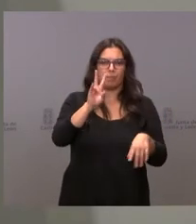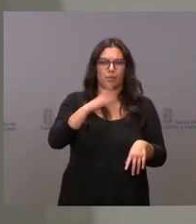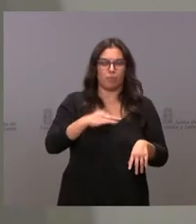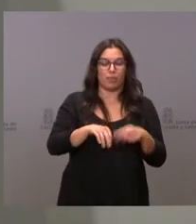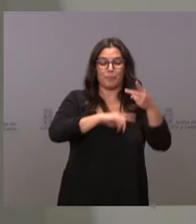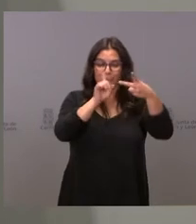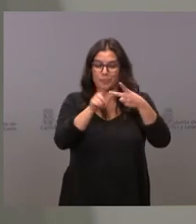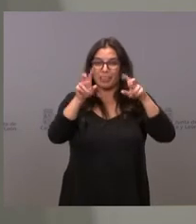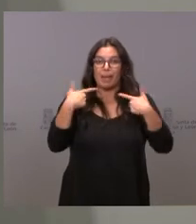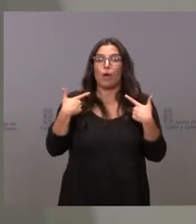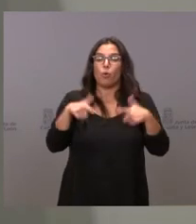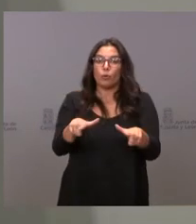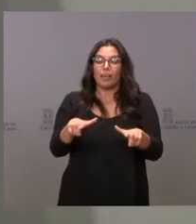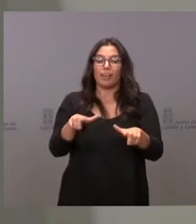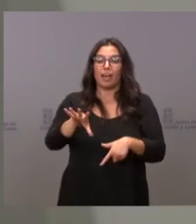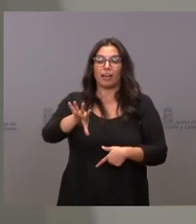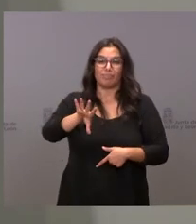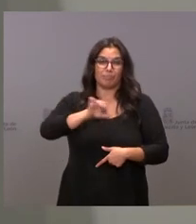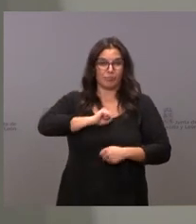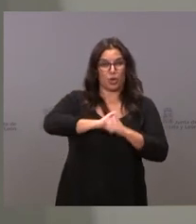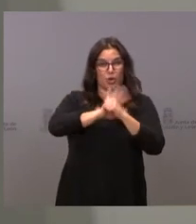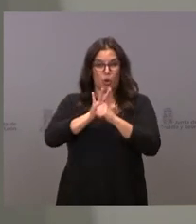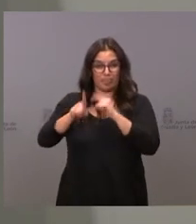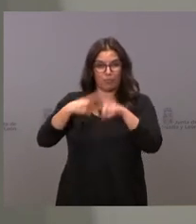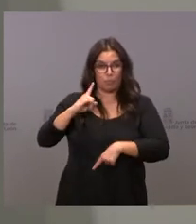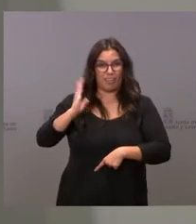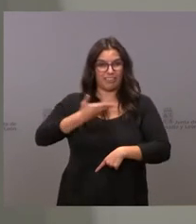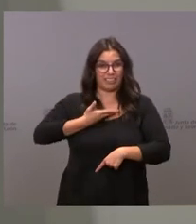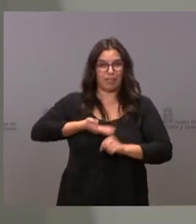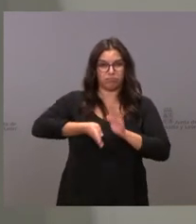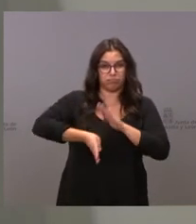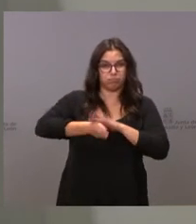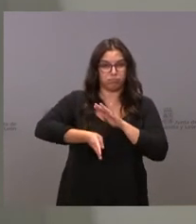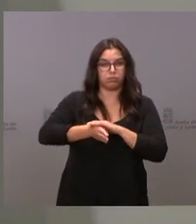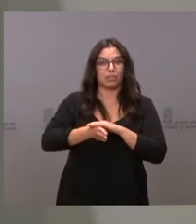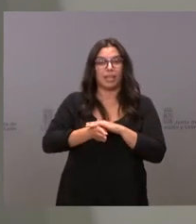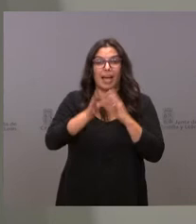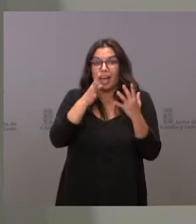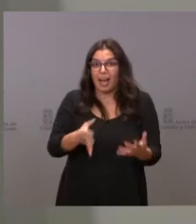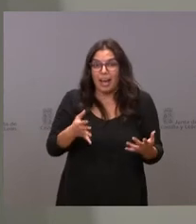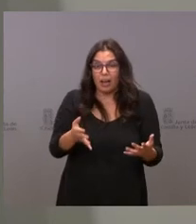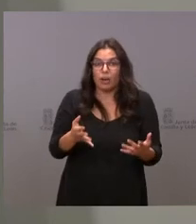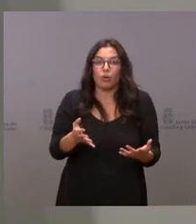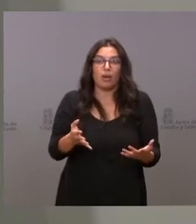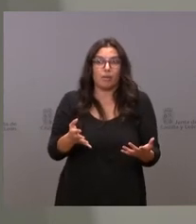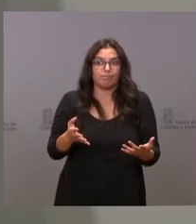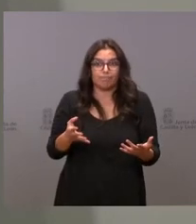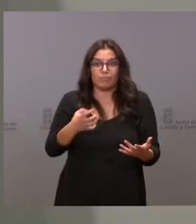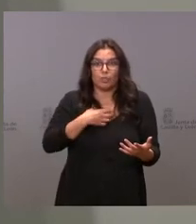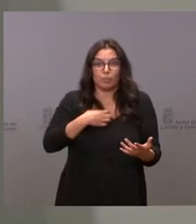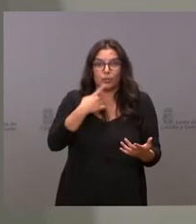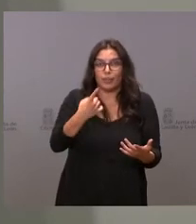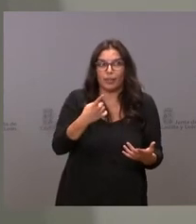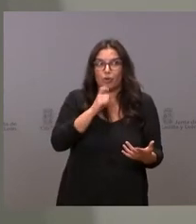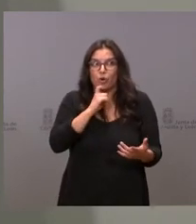unidades de COVID persistente, decirle que en este momento no puedo decirle en qué nivel de desarrollo